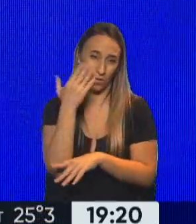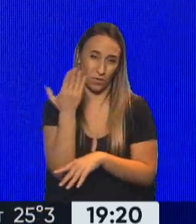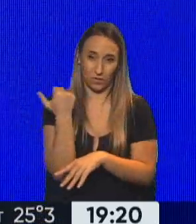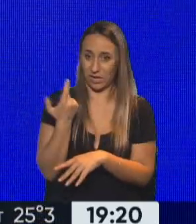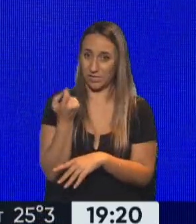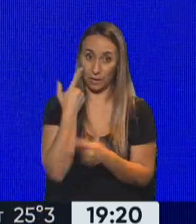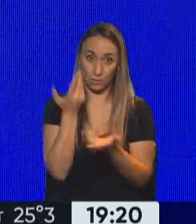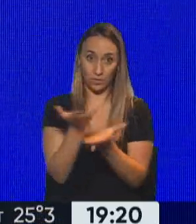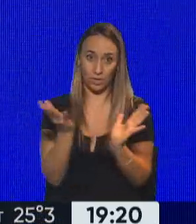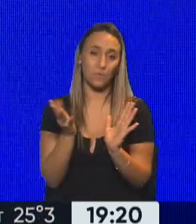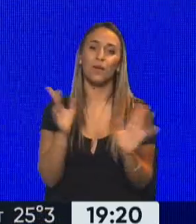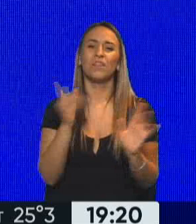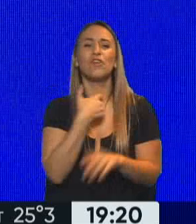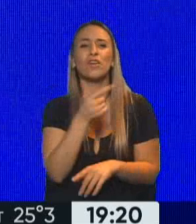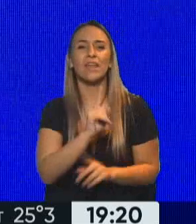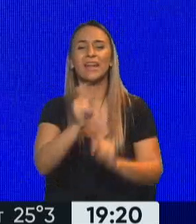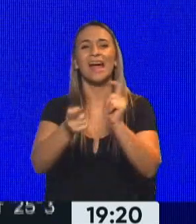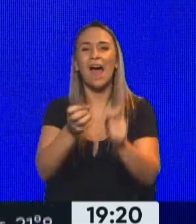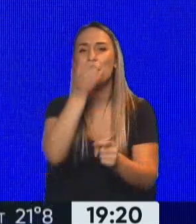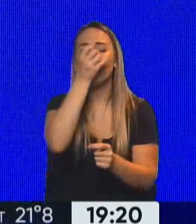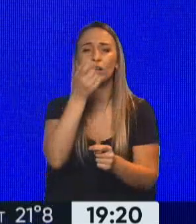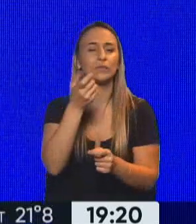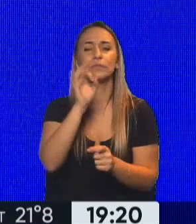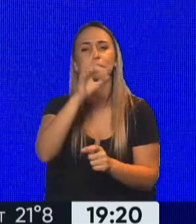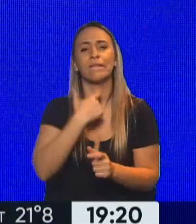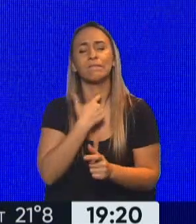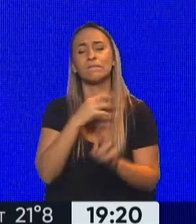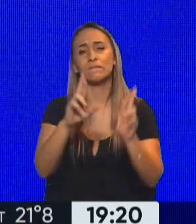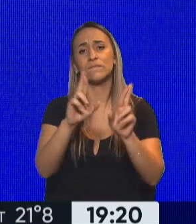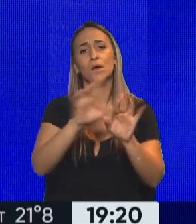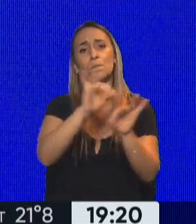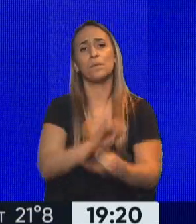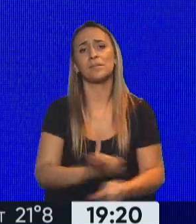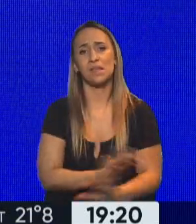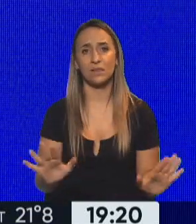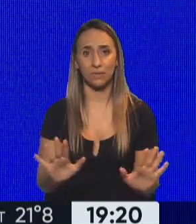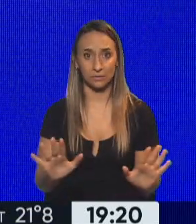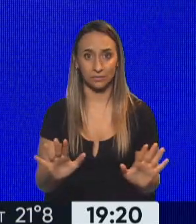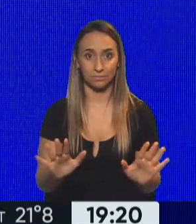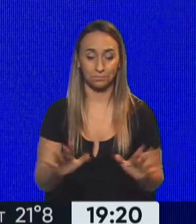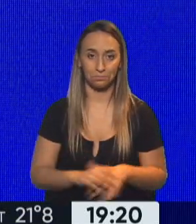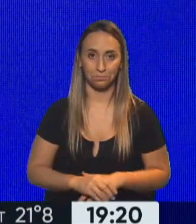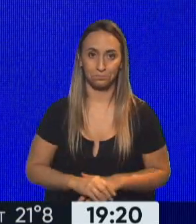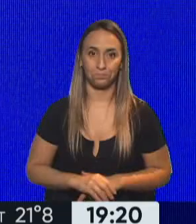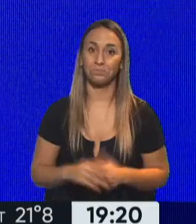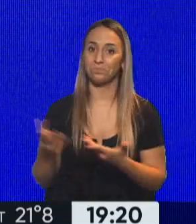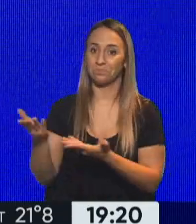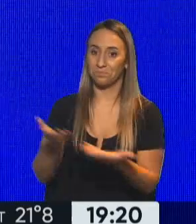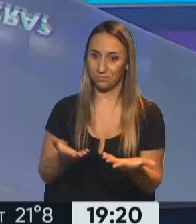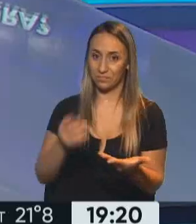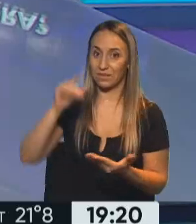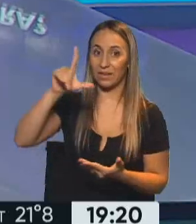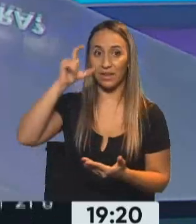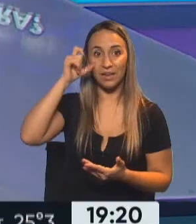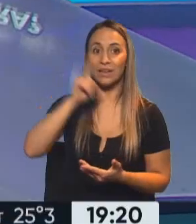en pantalla. No regalos, no flores, solo paz, eso decía una de las mujeres. Y vamos a recibir otra vez a Leti y